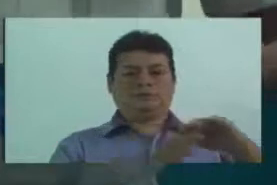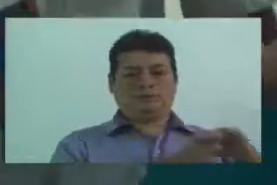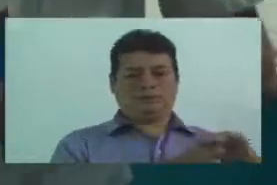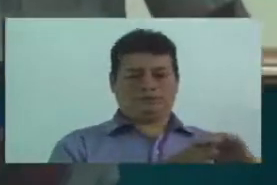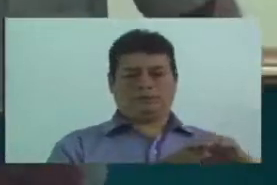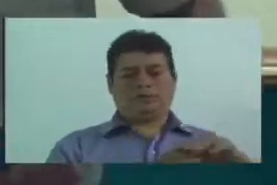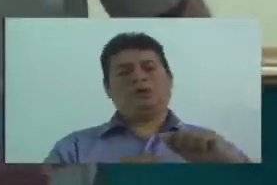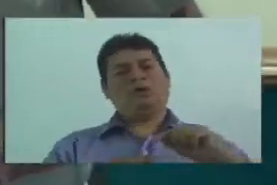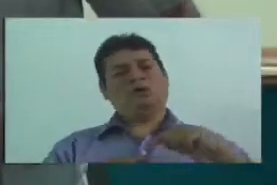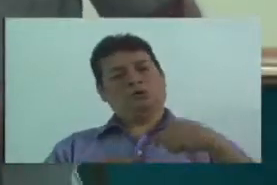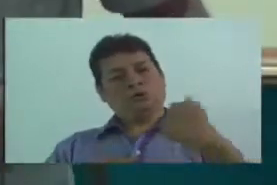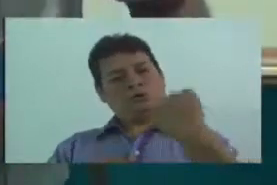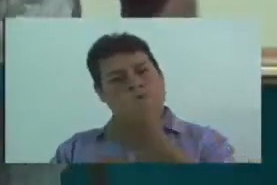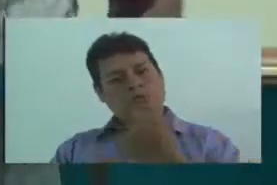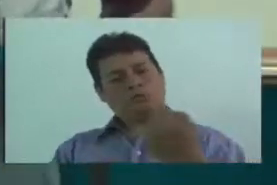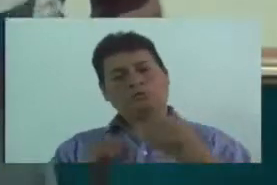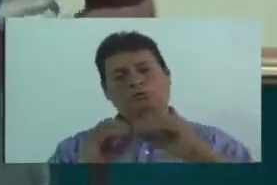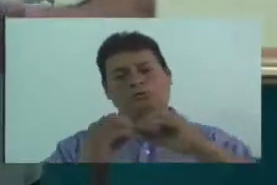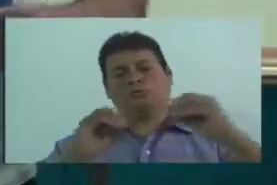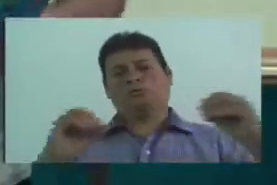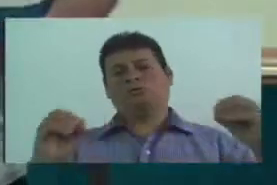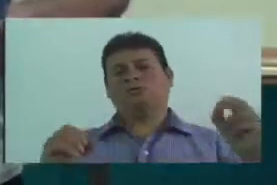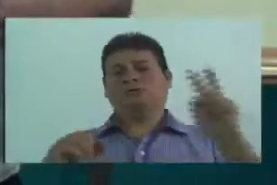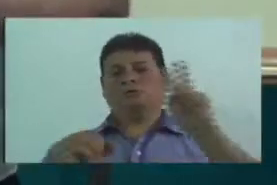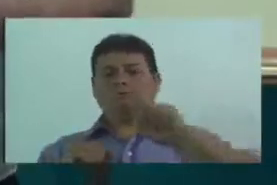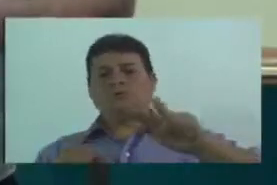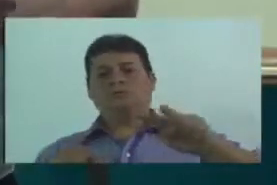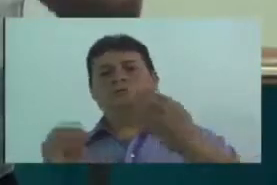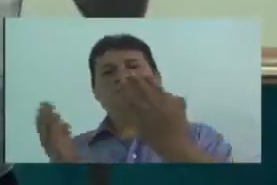esta forma entonces estuvimos conociendo